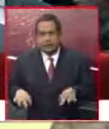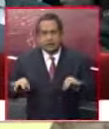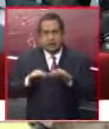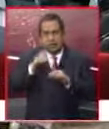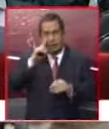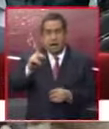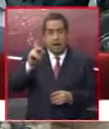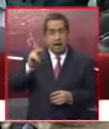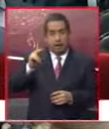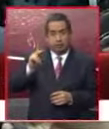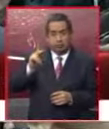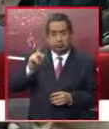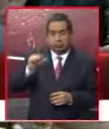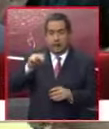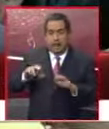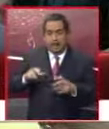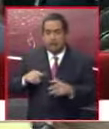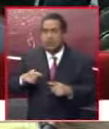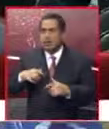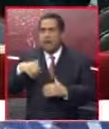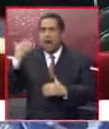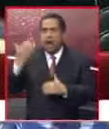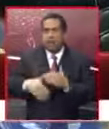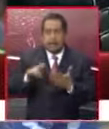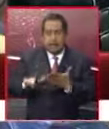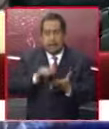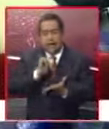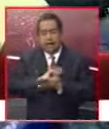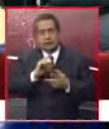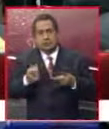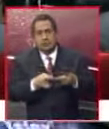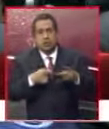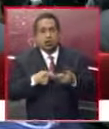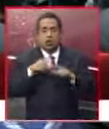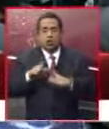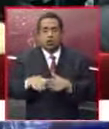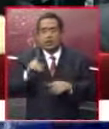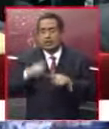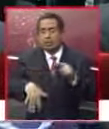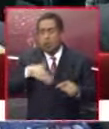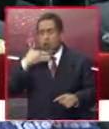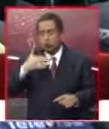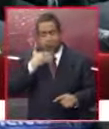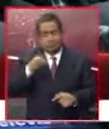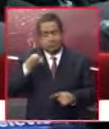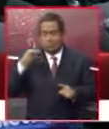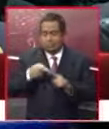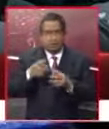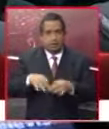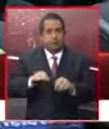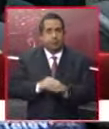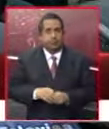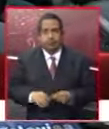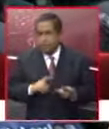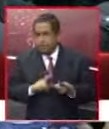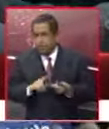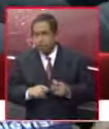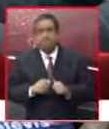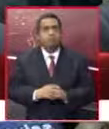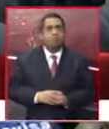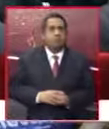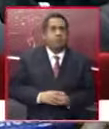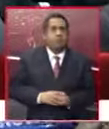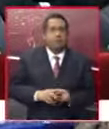Acción Nacional terminar la legislación secundaria en materia de anticorrupción. Segundo, abordar el tema